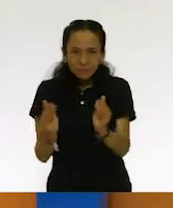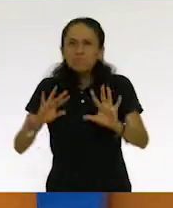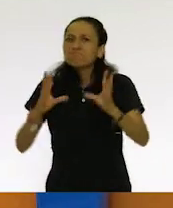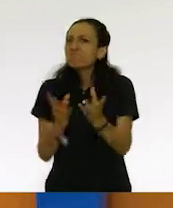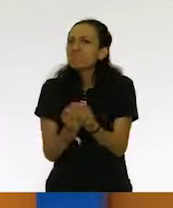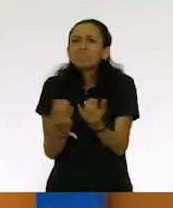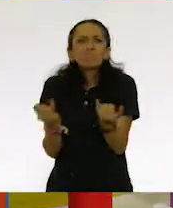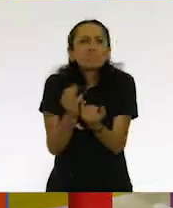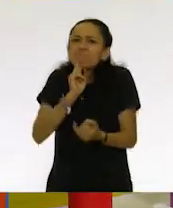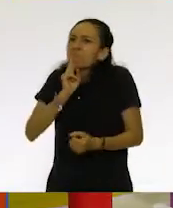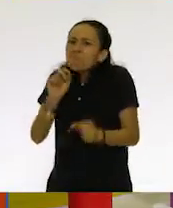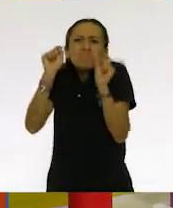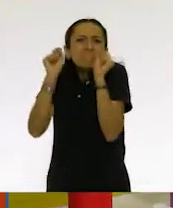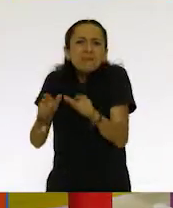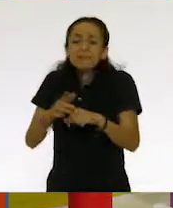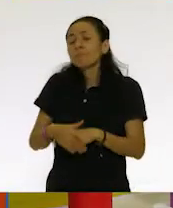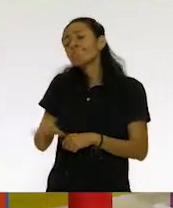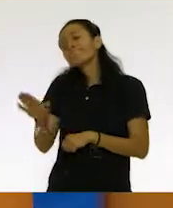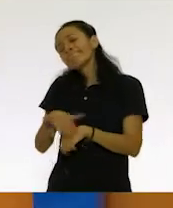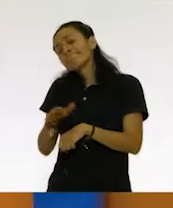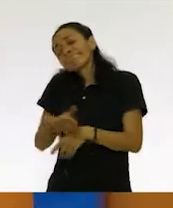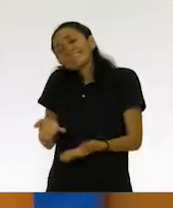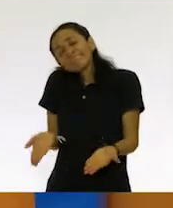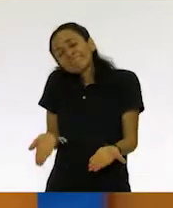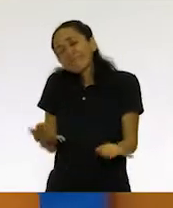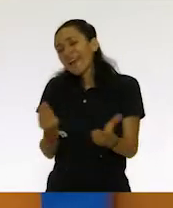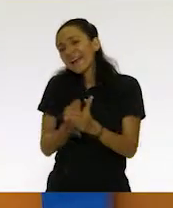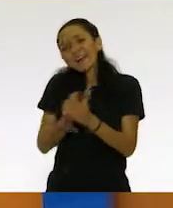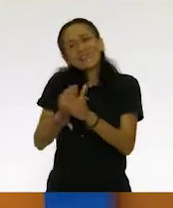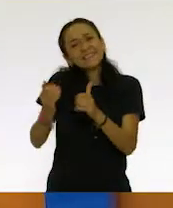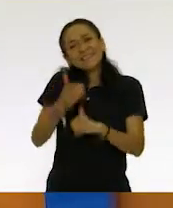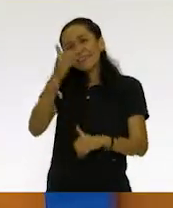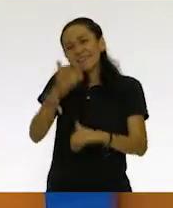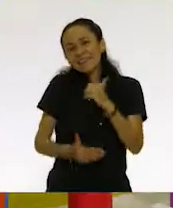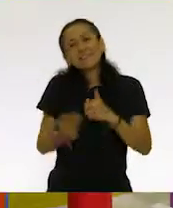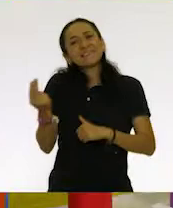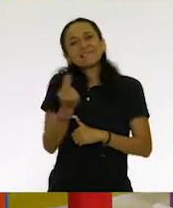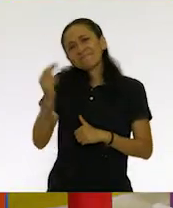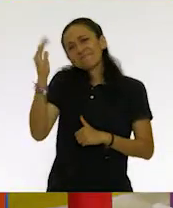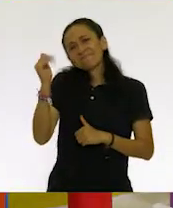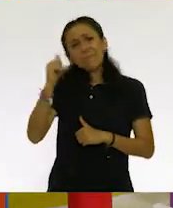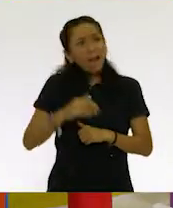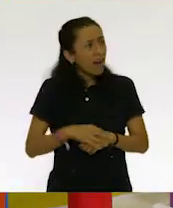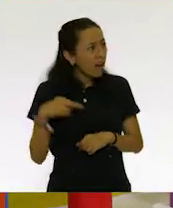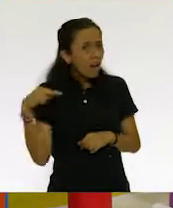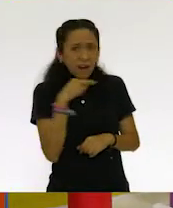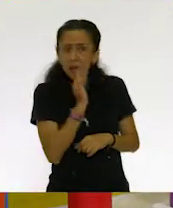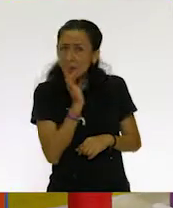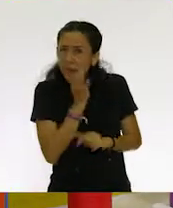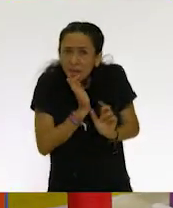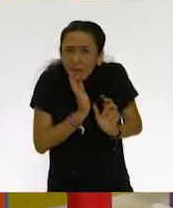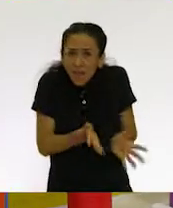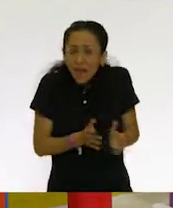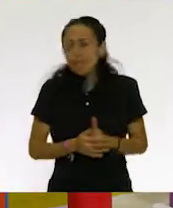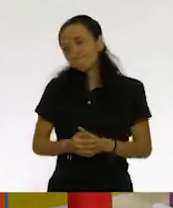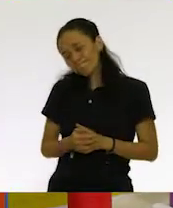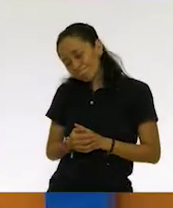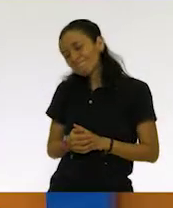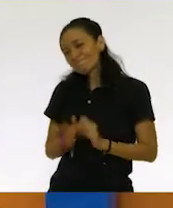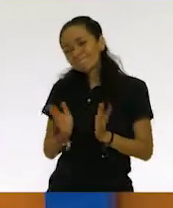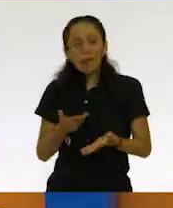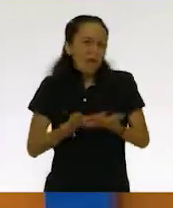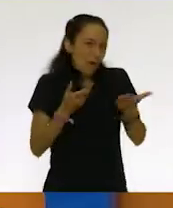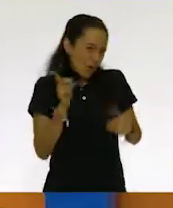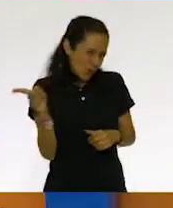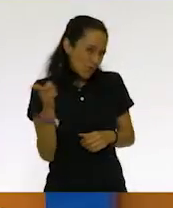Eric. Así que nos tenemos que despedir. ¿Ya tan pronto? Sí, tan pronto. Bueno, pues despídete entonces de las niñas y